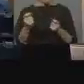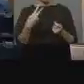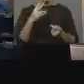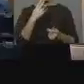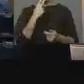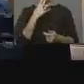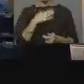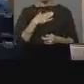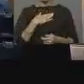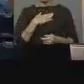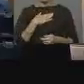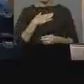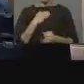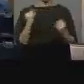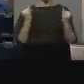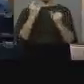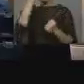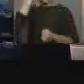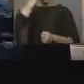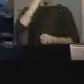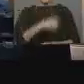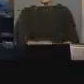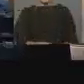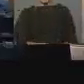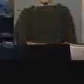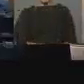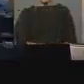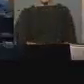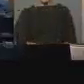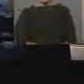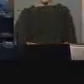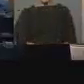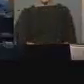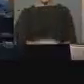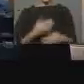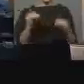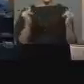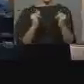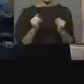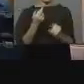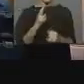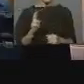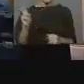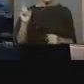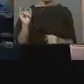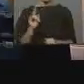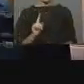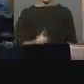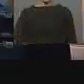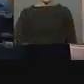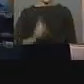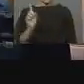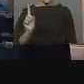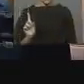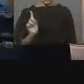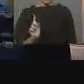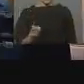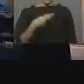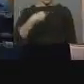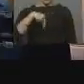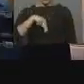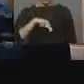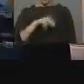vida de acuerdo con sus convicciones y principios morales, sean de carácter religioso o no. Cada uno de